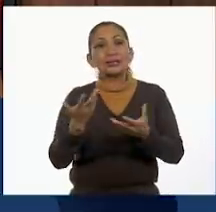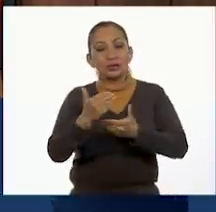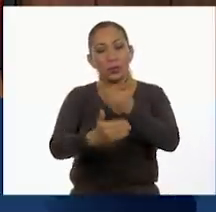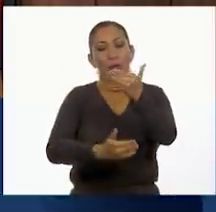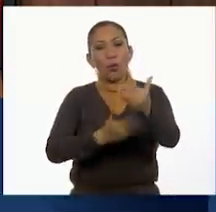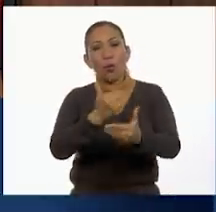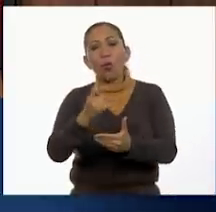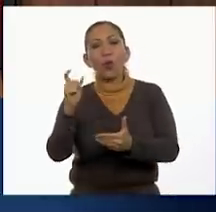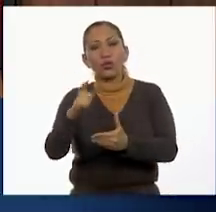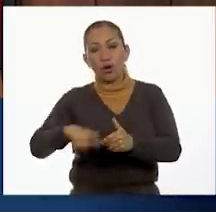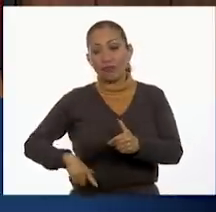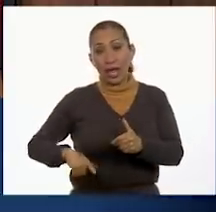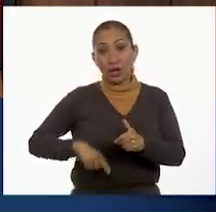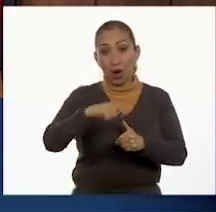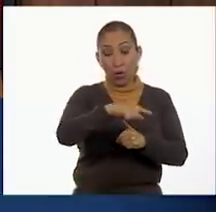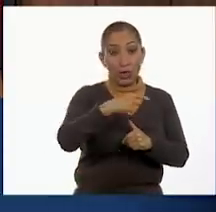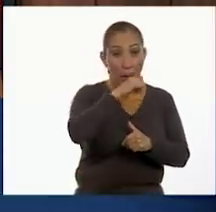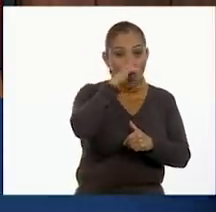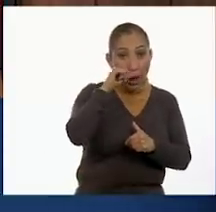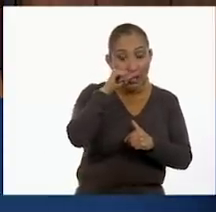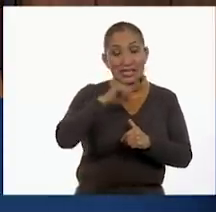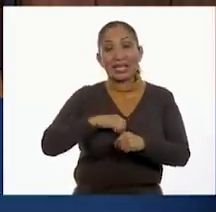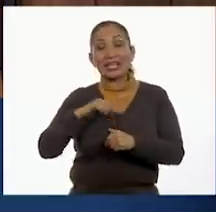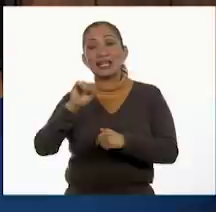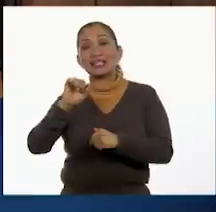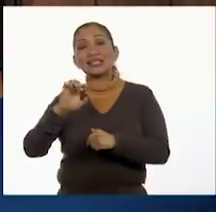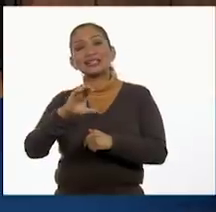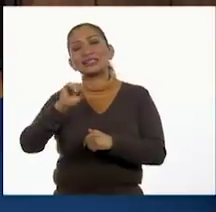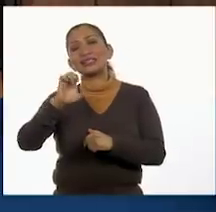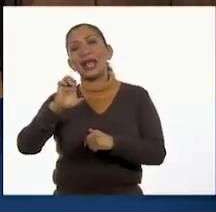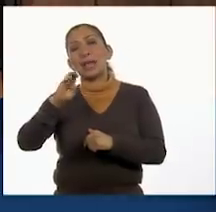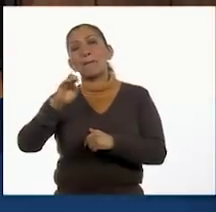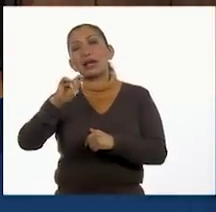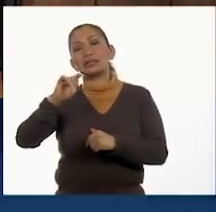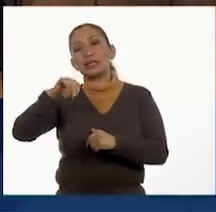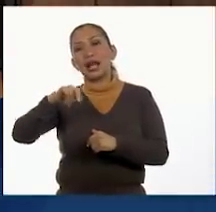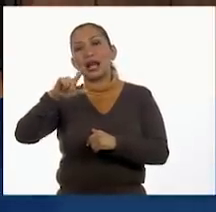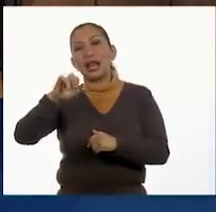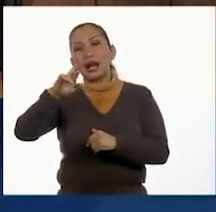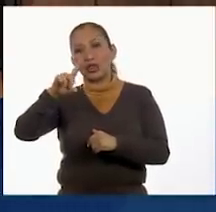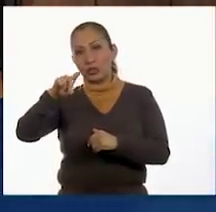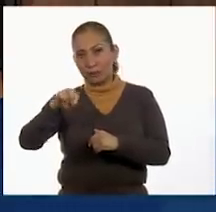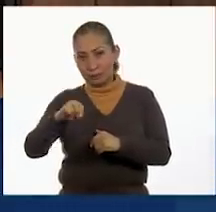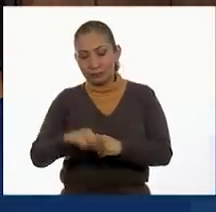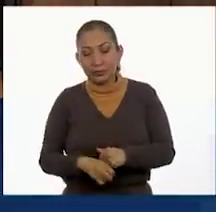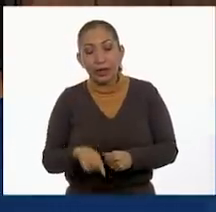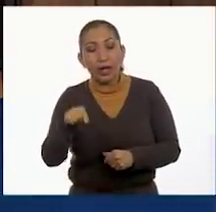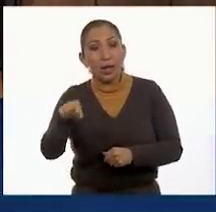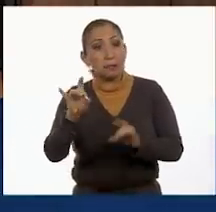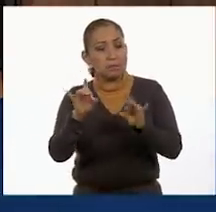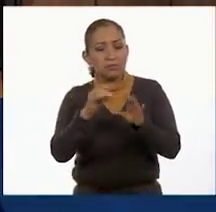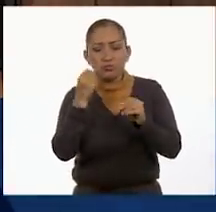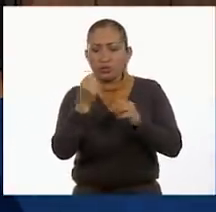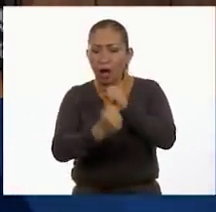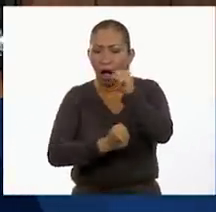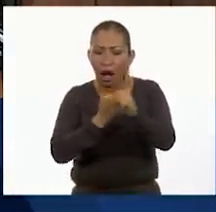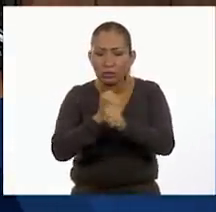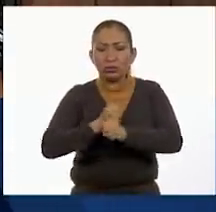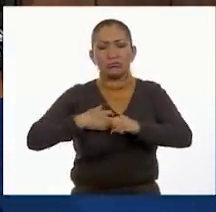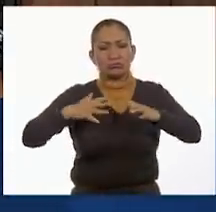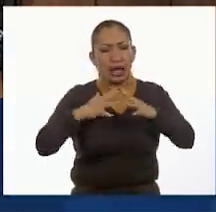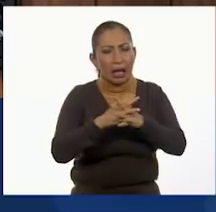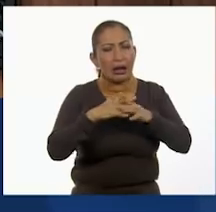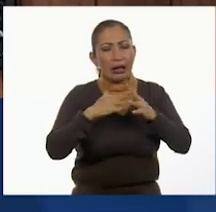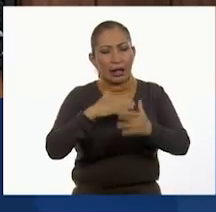a cabo durante los gobiernos de Juárez y Sebastián Lerdo de Tejada. A consecuencia de tantos años de